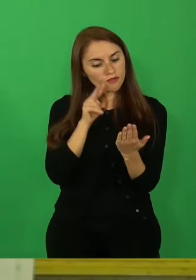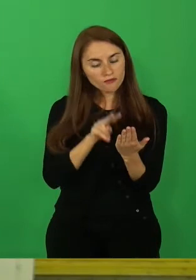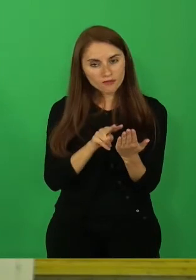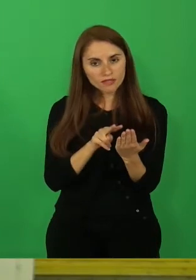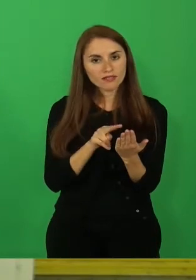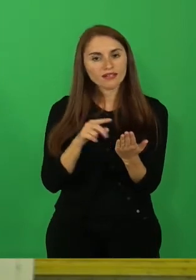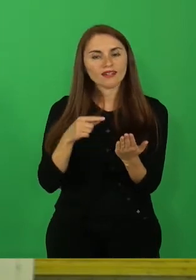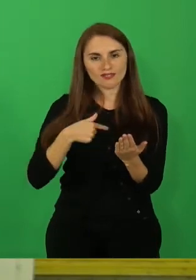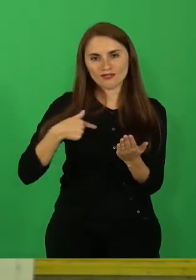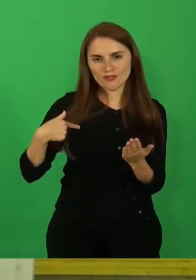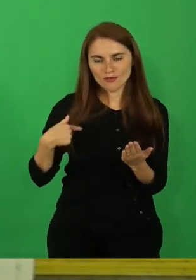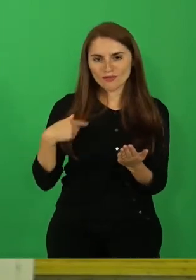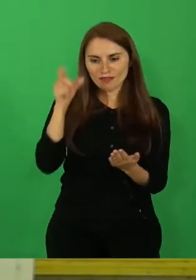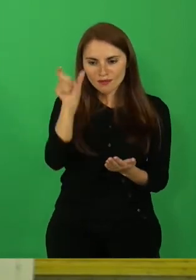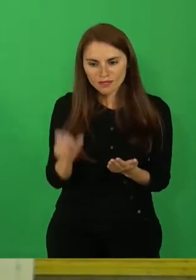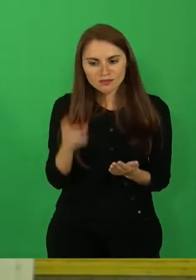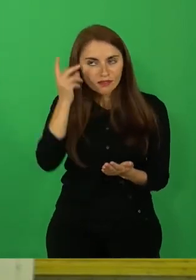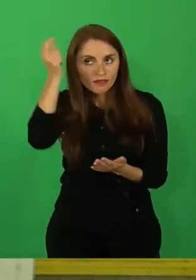el autor.